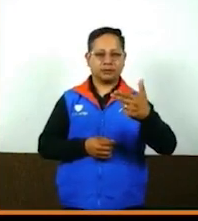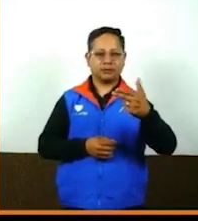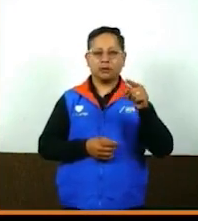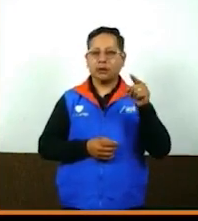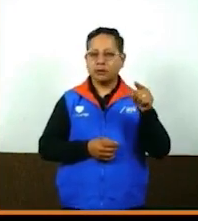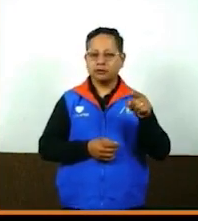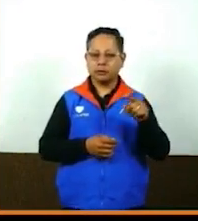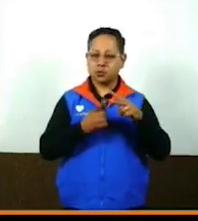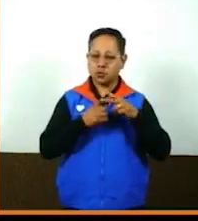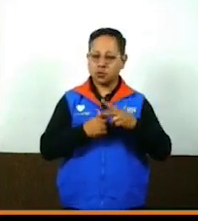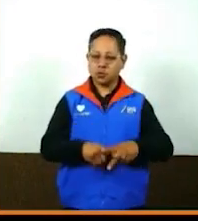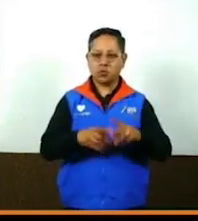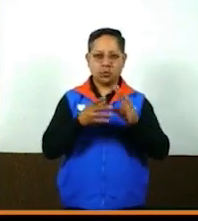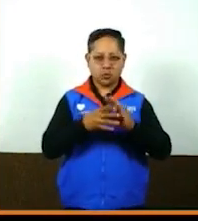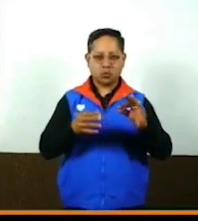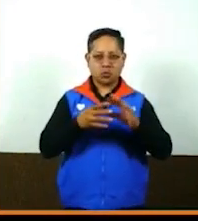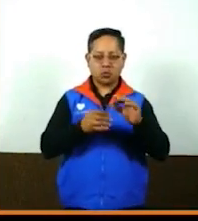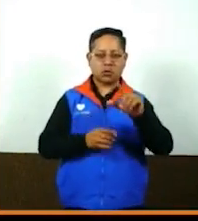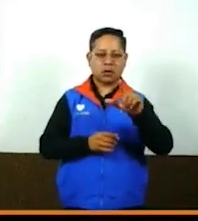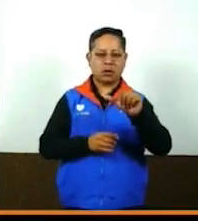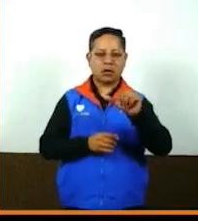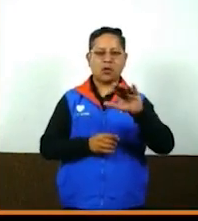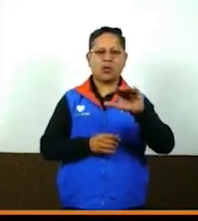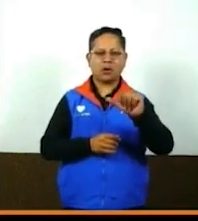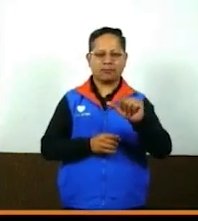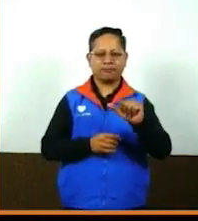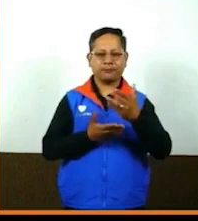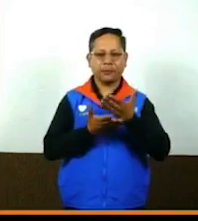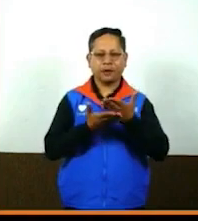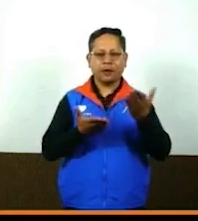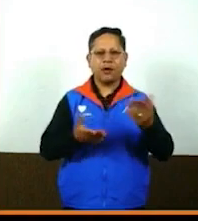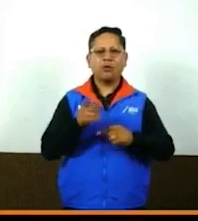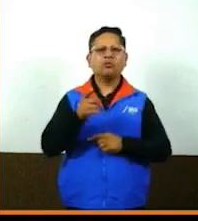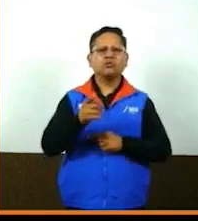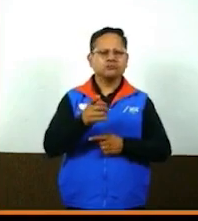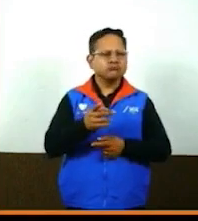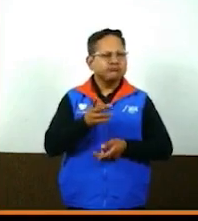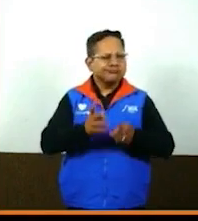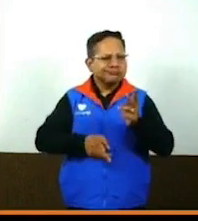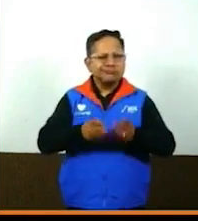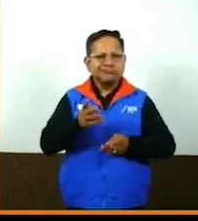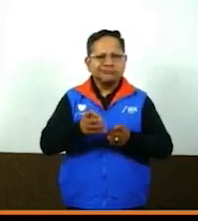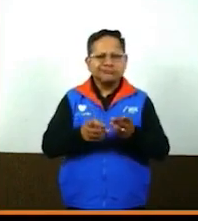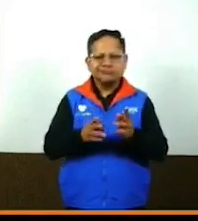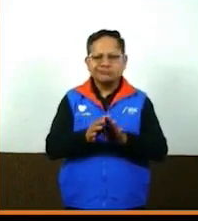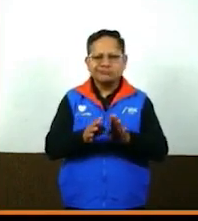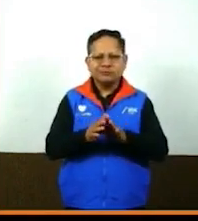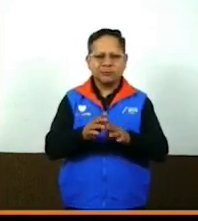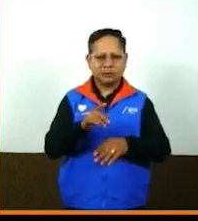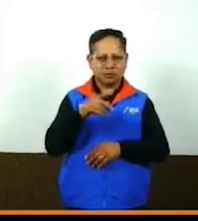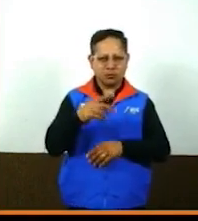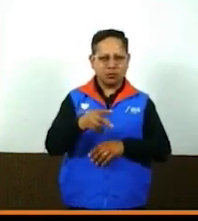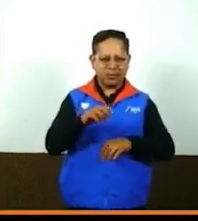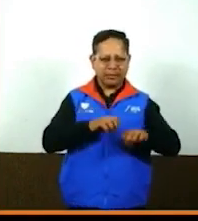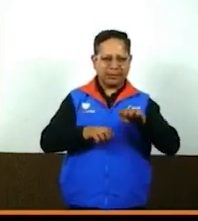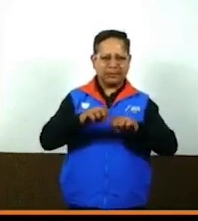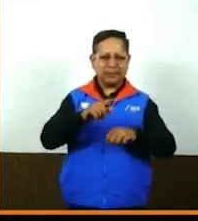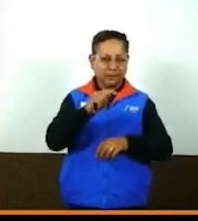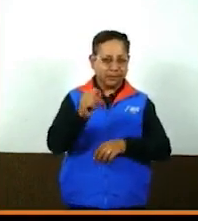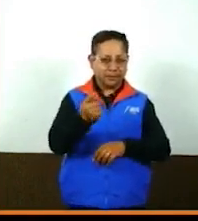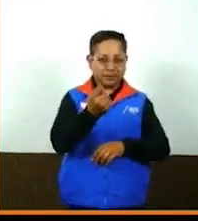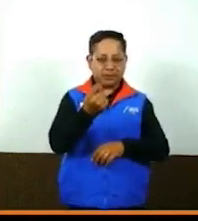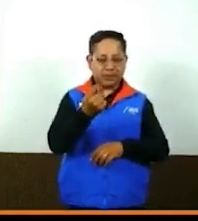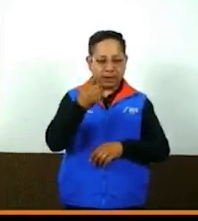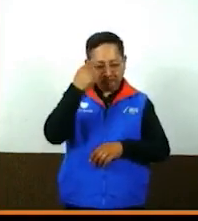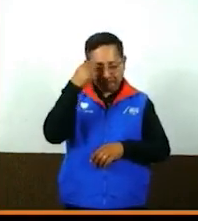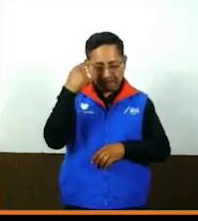introducción interesantísima que nos puso Laura sobre la mesa, pues nos gustaría que nos platicaras de cómo ha utilizado Softec la tecnología para